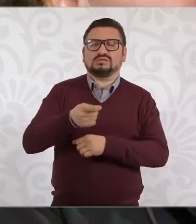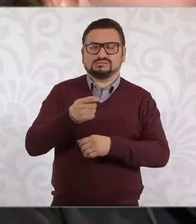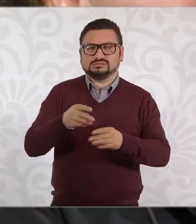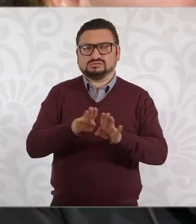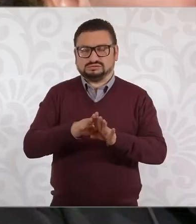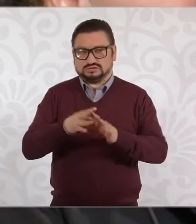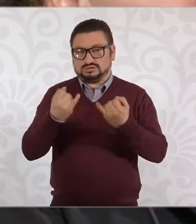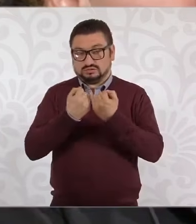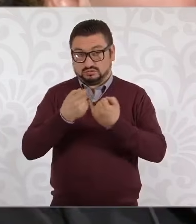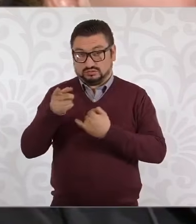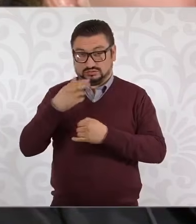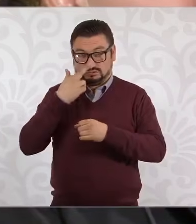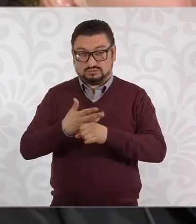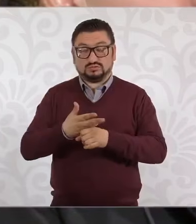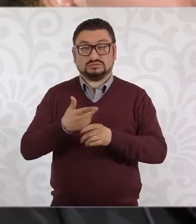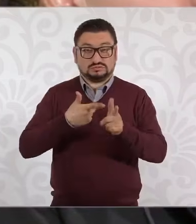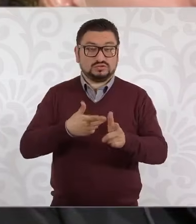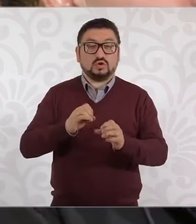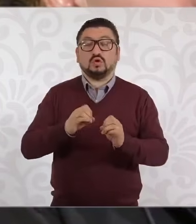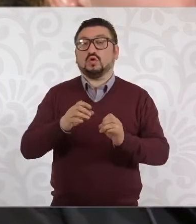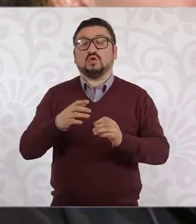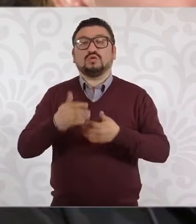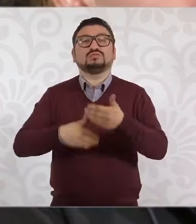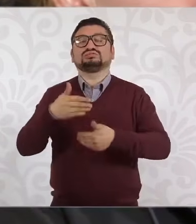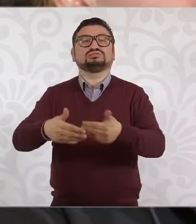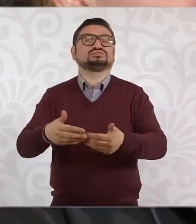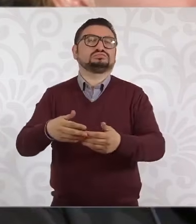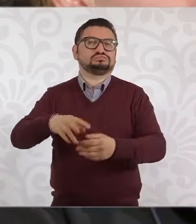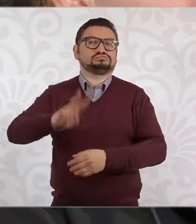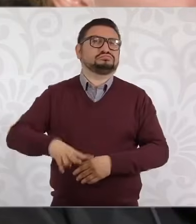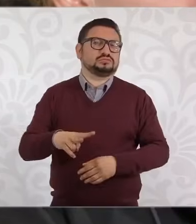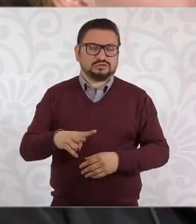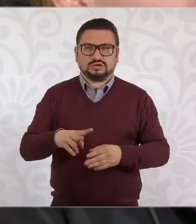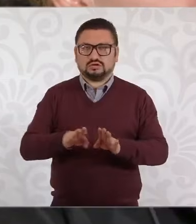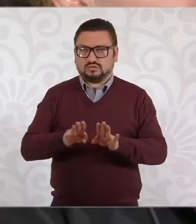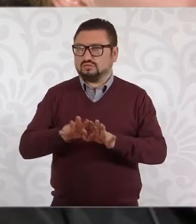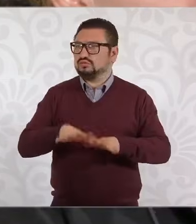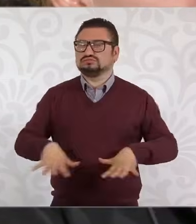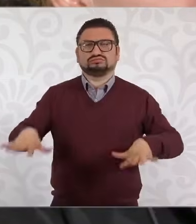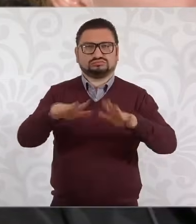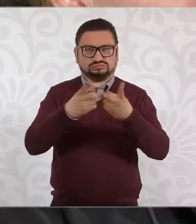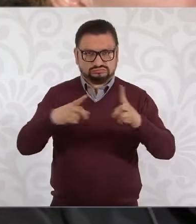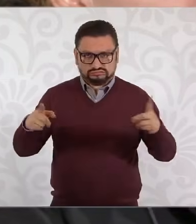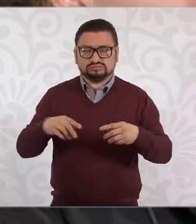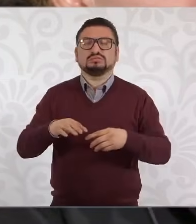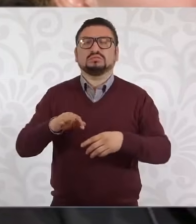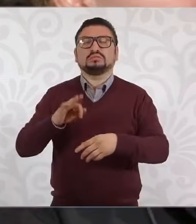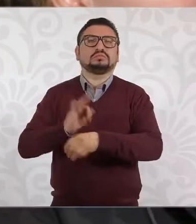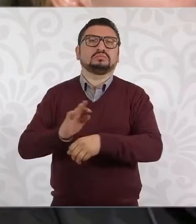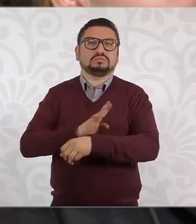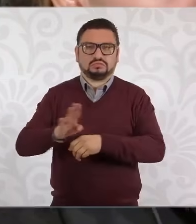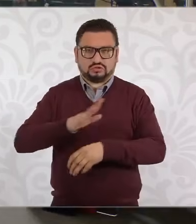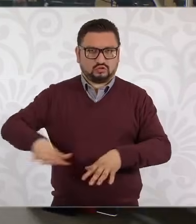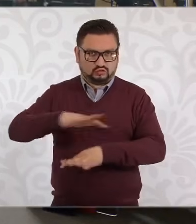que efectivamente el resultado sea un desarrollo que beneficie a la